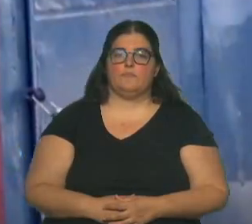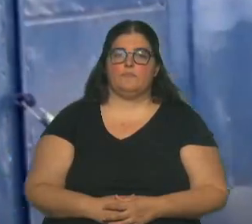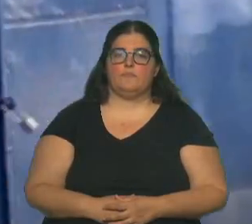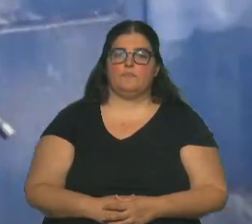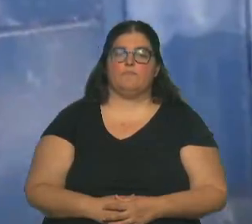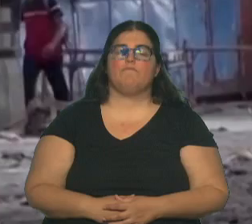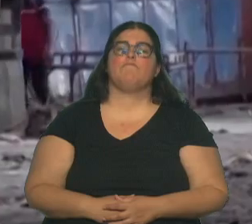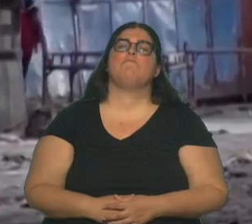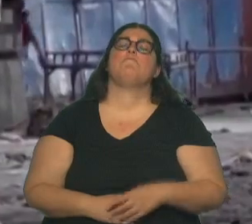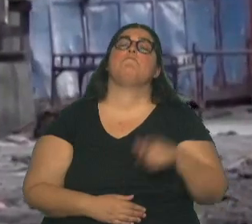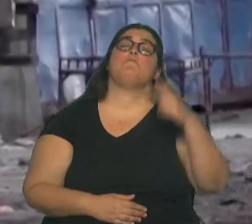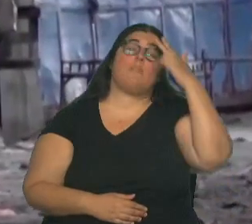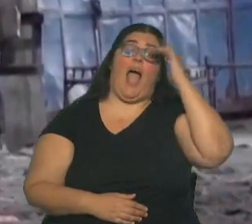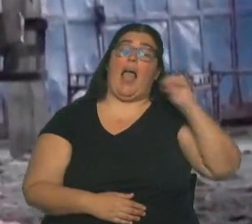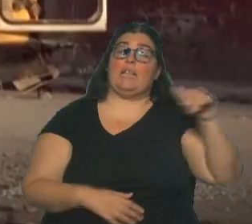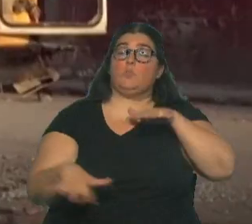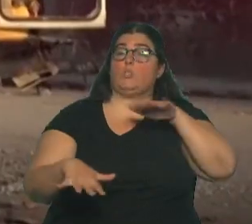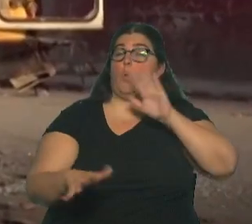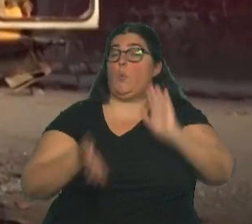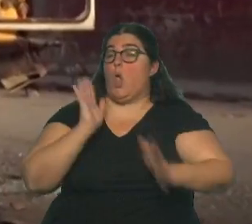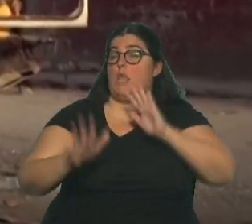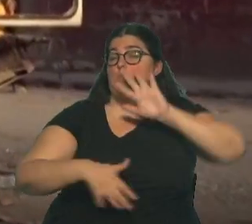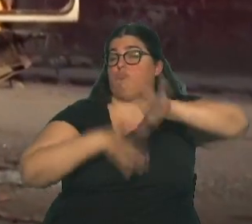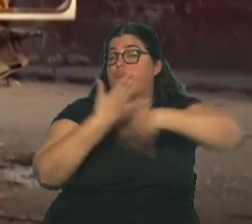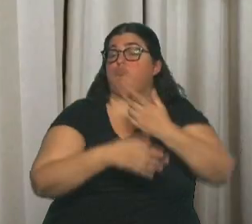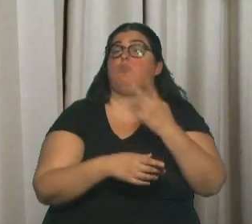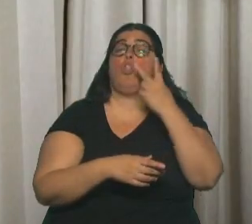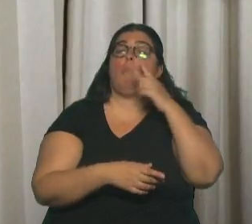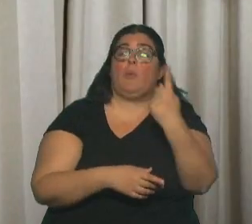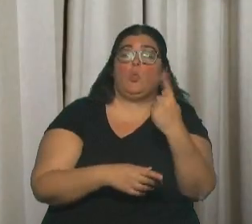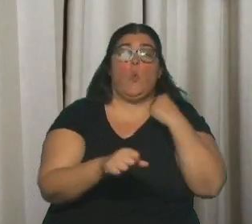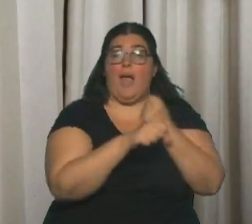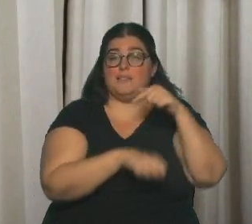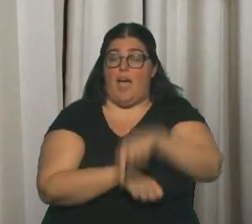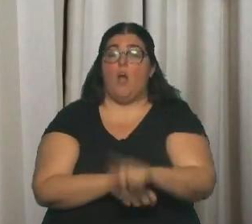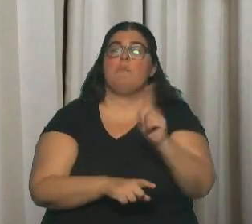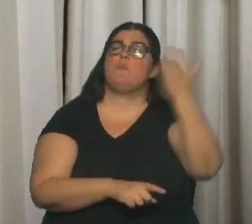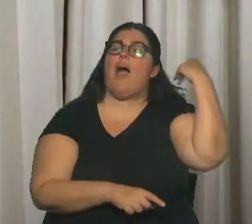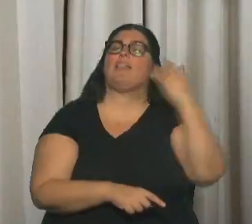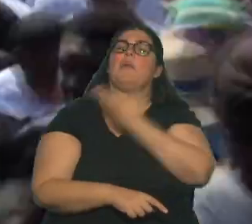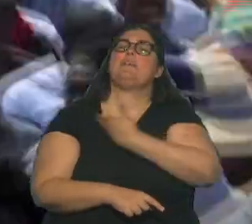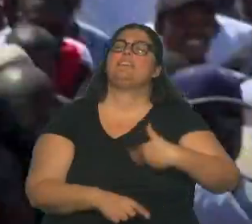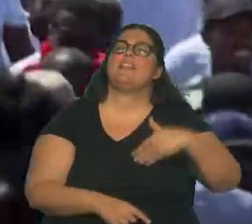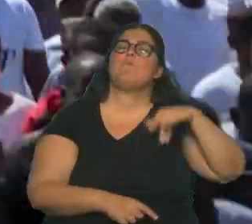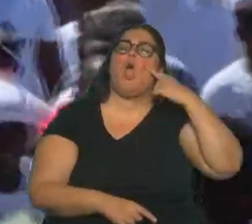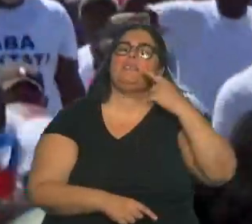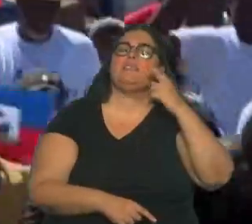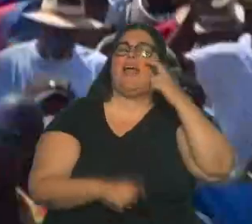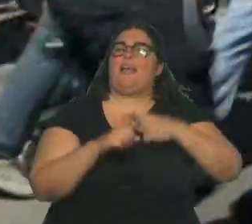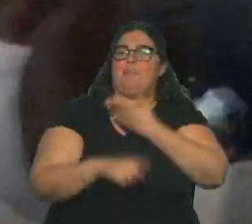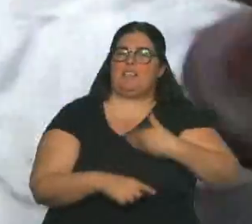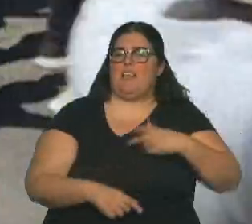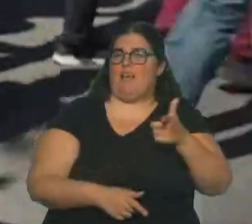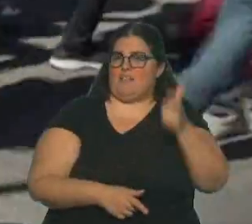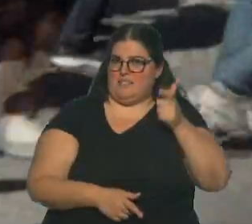La escalada de violencia en Haití, una constante desde 2021, cuando fue asesinado el presidente Jovenel Moïse, no deja de crecer y